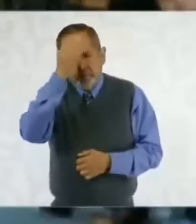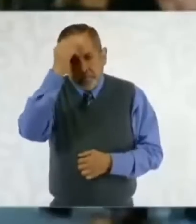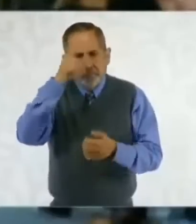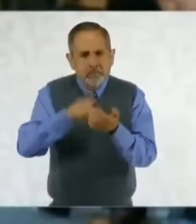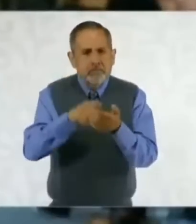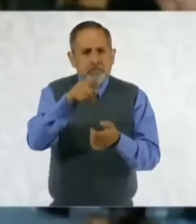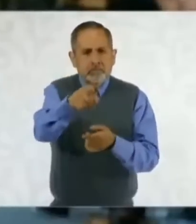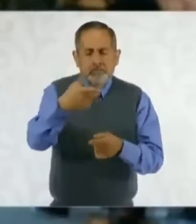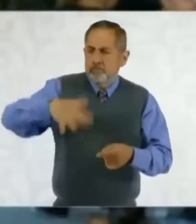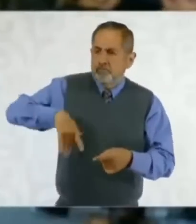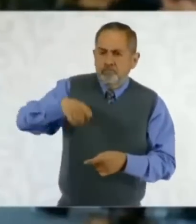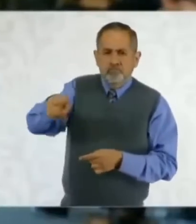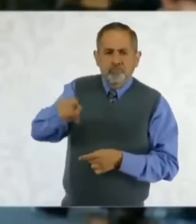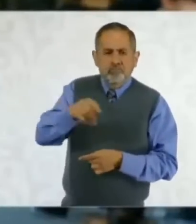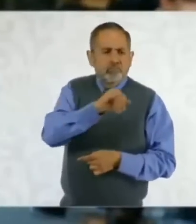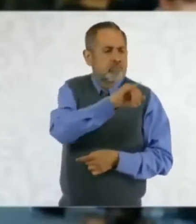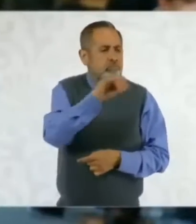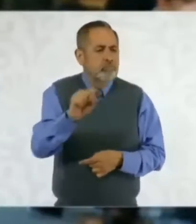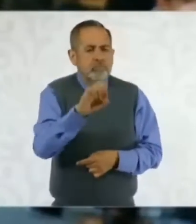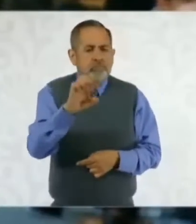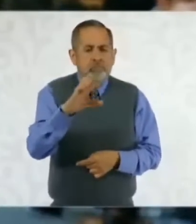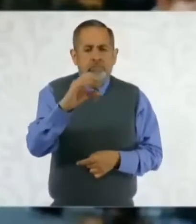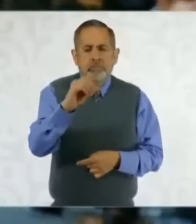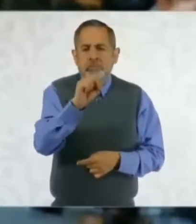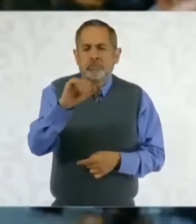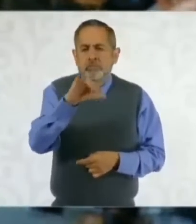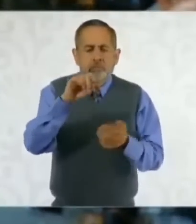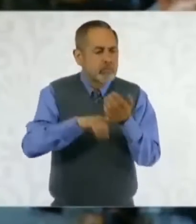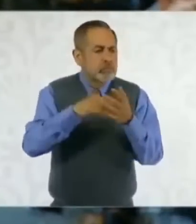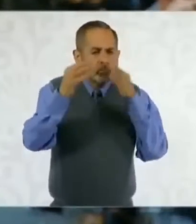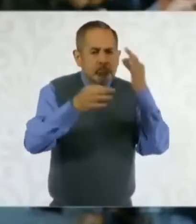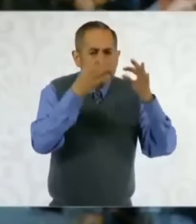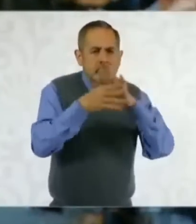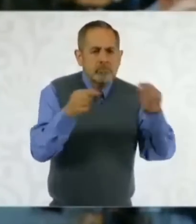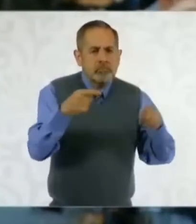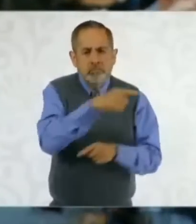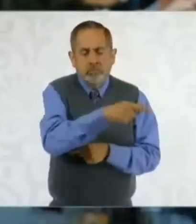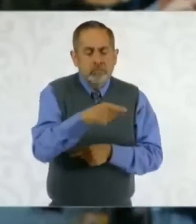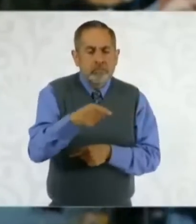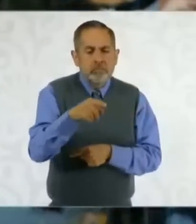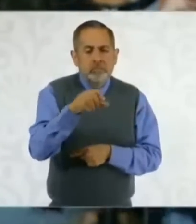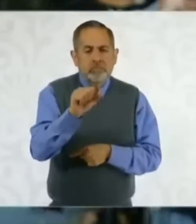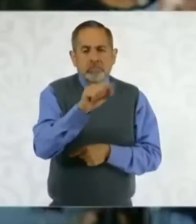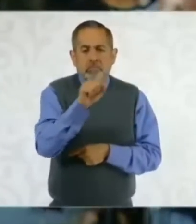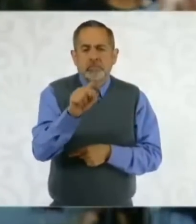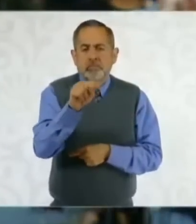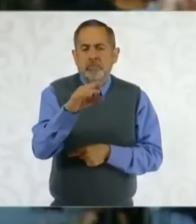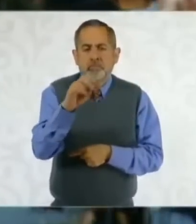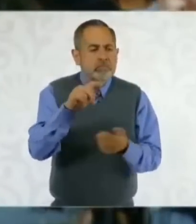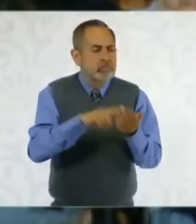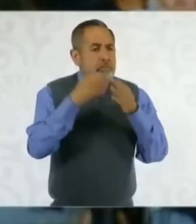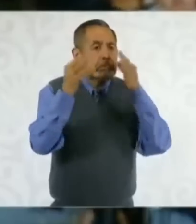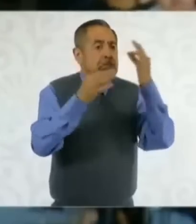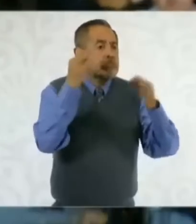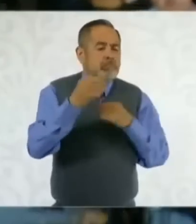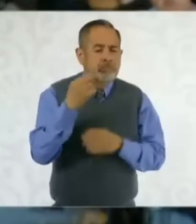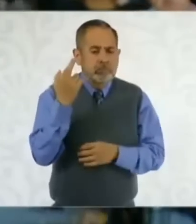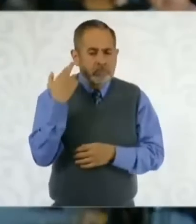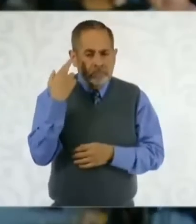esto que dijo José Ramón Cosío en el programa de Azucena Oresti en Radio Fórmula,